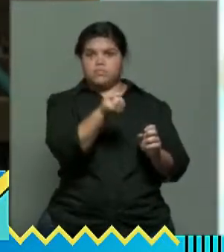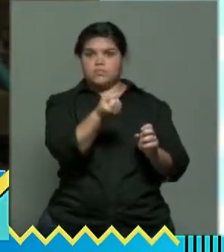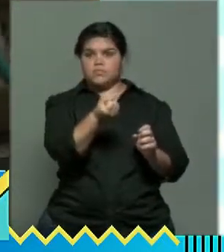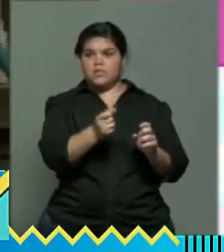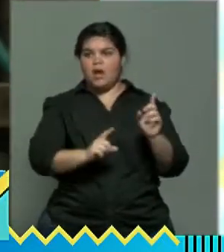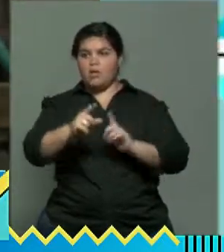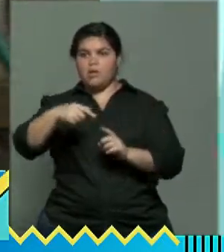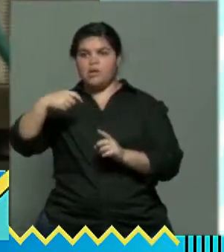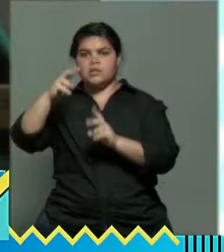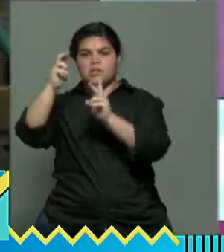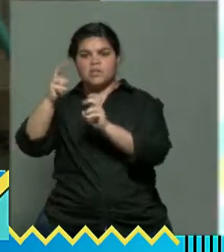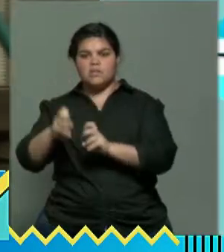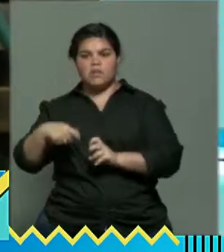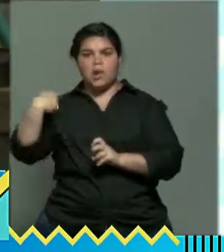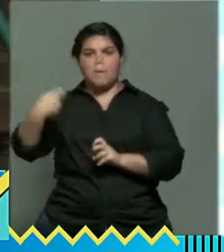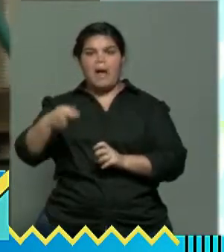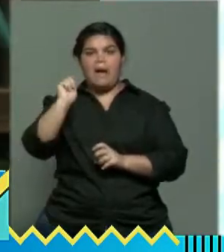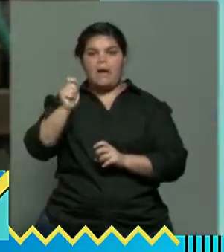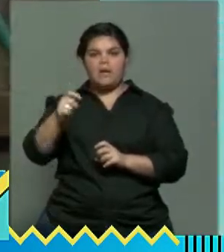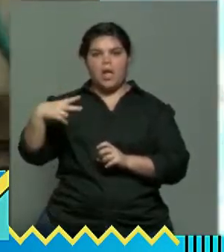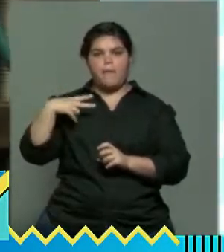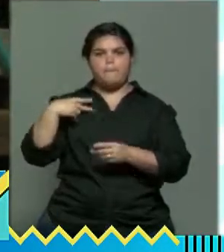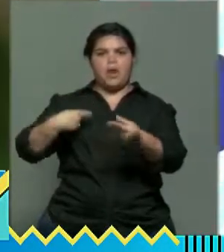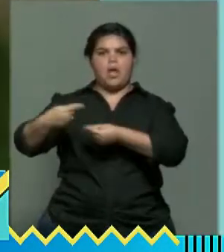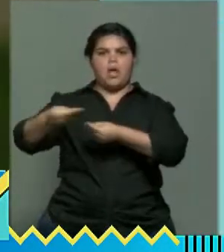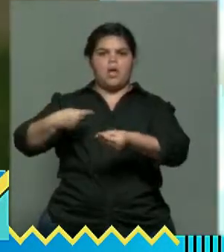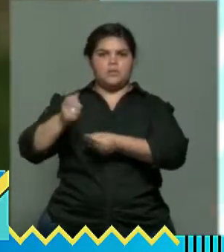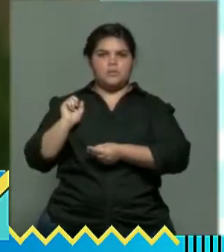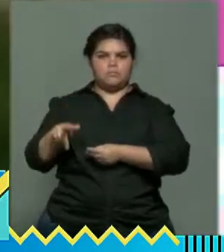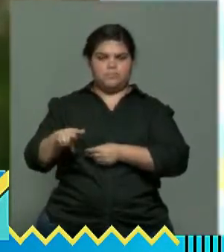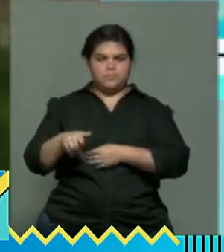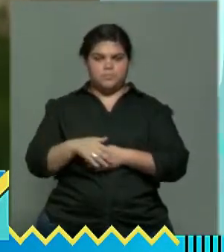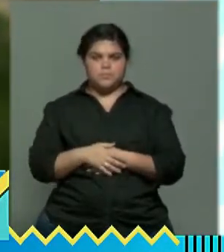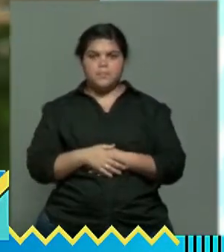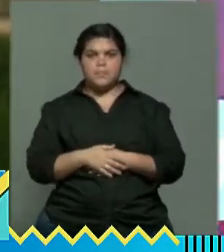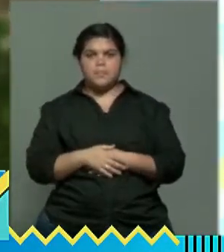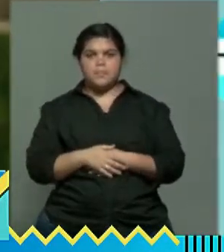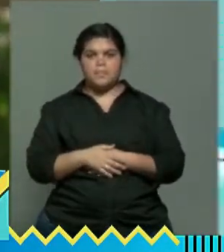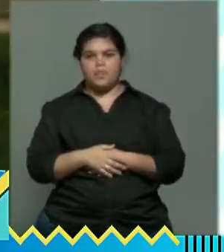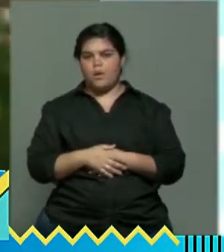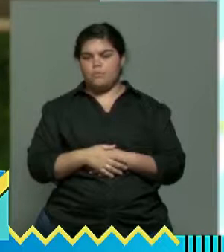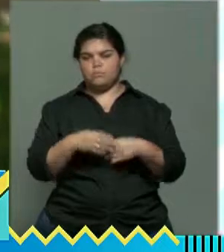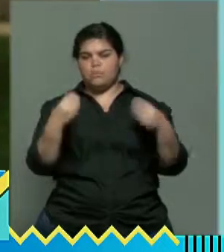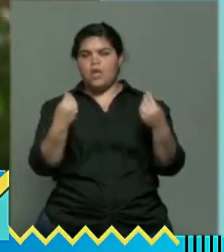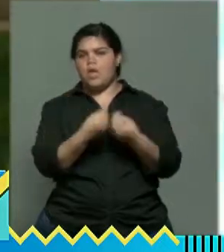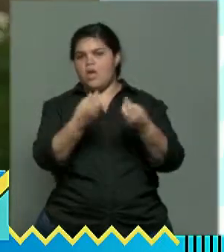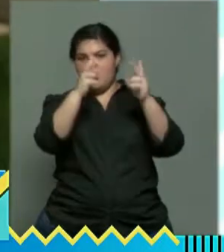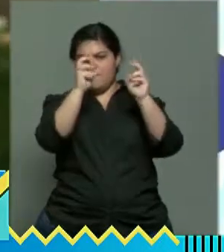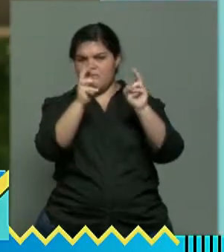que están pagados por las grandes empresas. Pero la mayoría de los estudios y de las